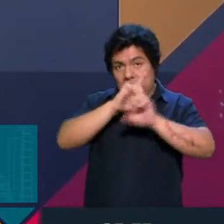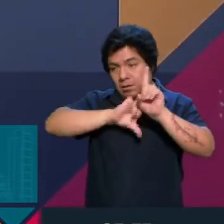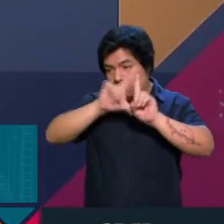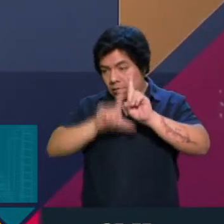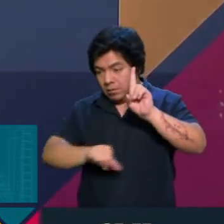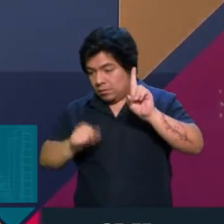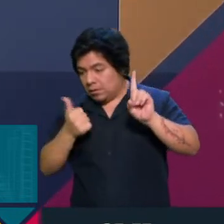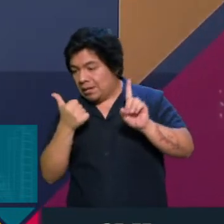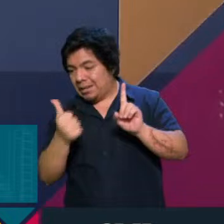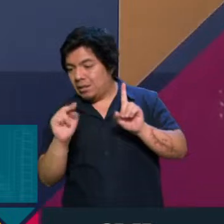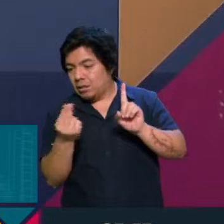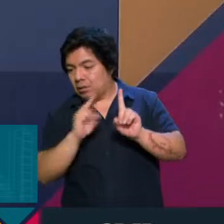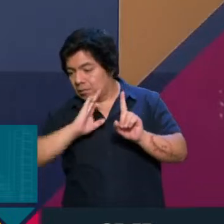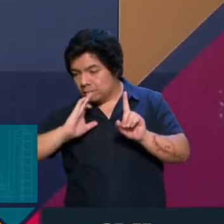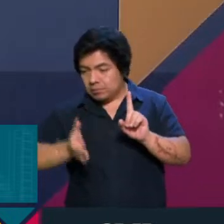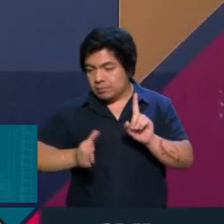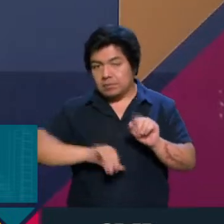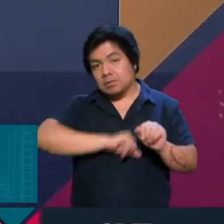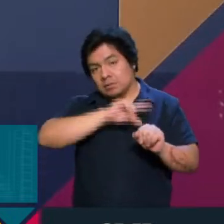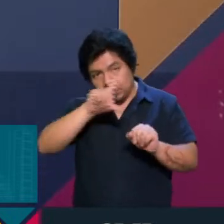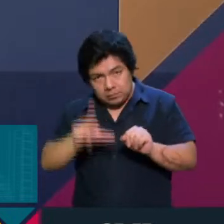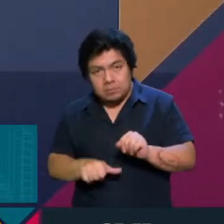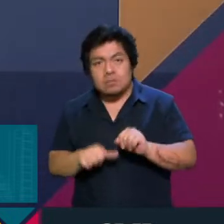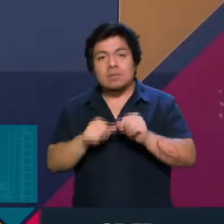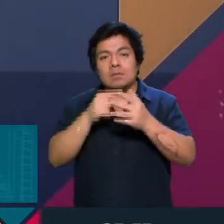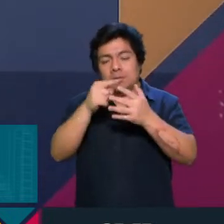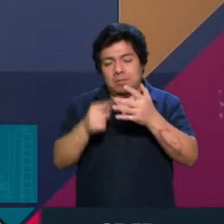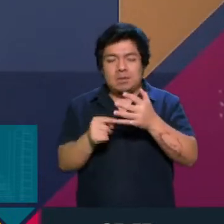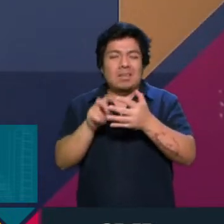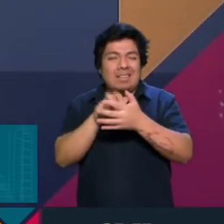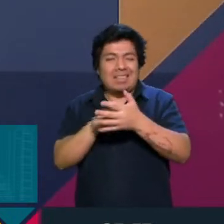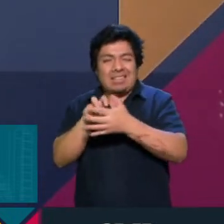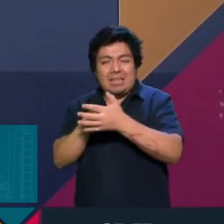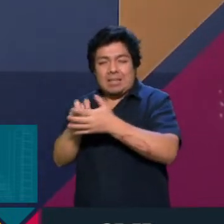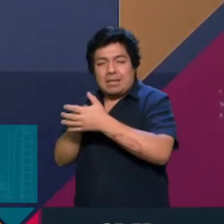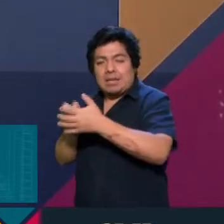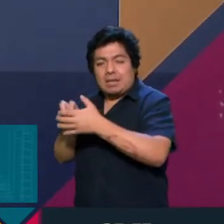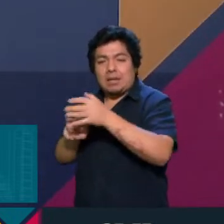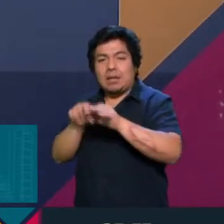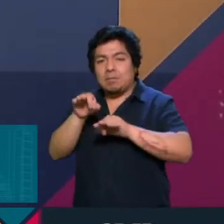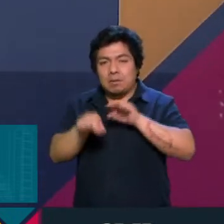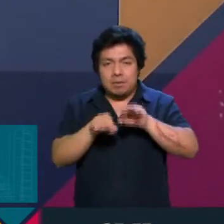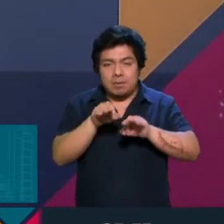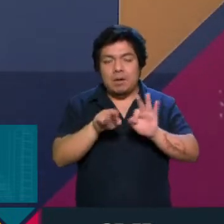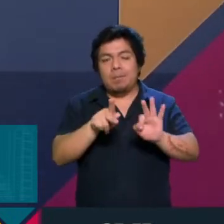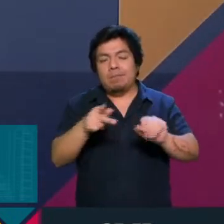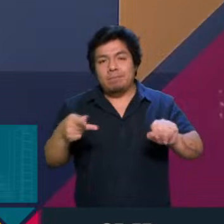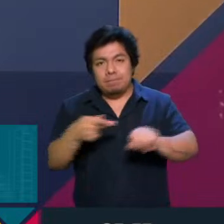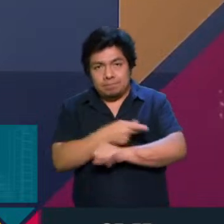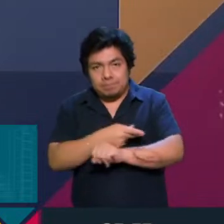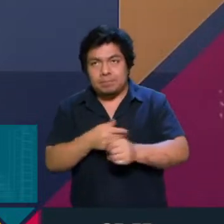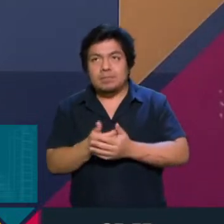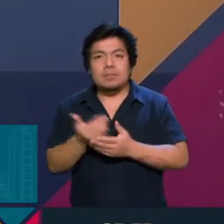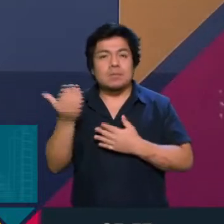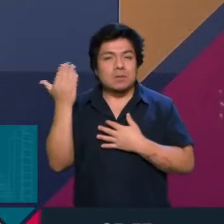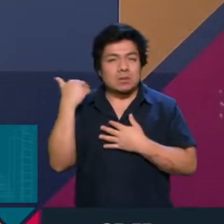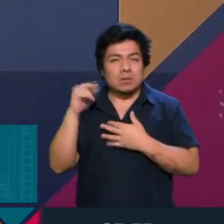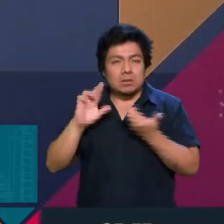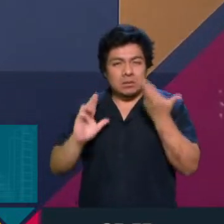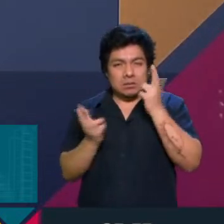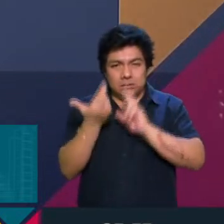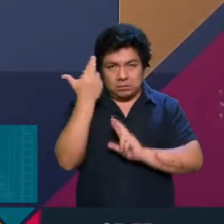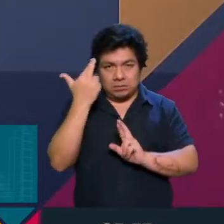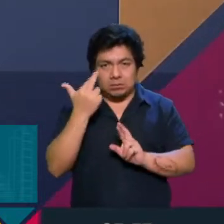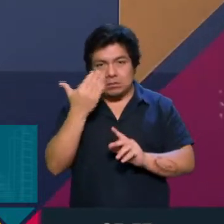de noviembre y de ahí derivan estas reformas que son ya reglamentarias para aplicar algo. ¿Qué sucedió? Desde la Revolución era